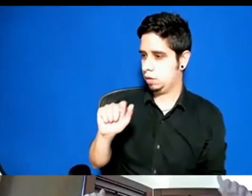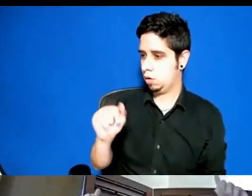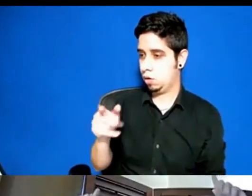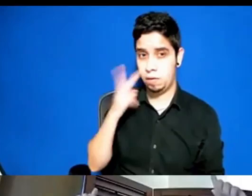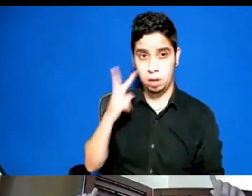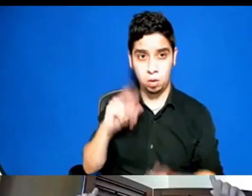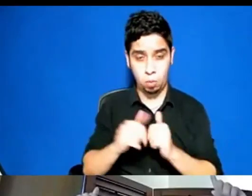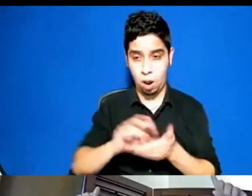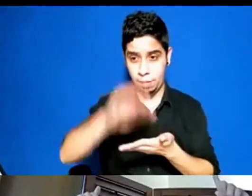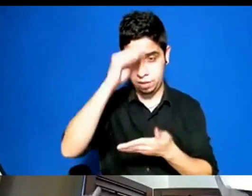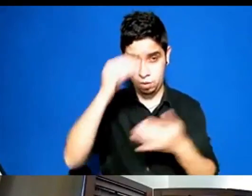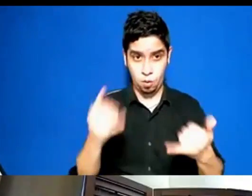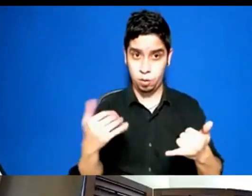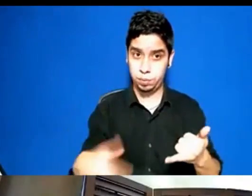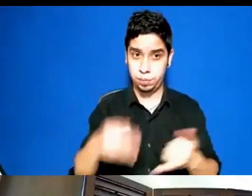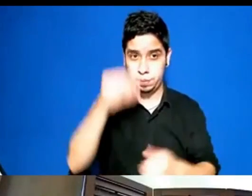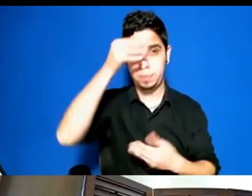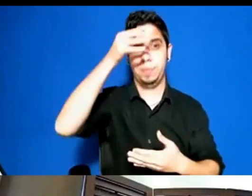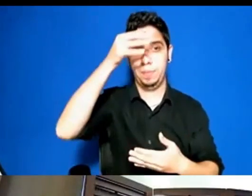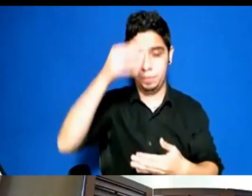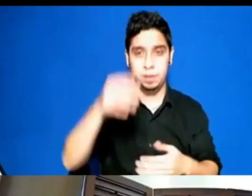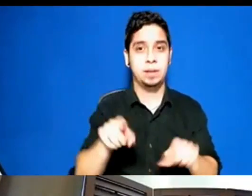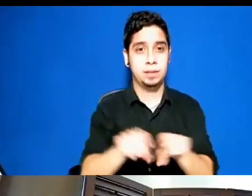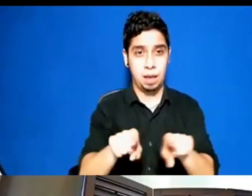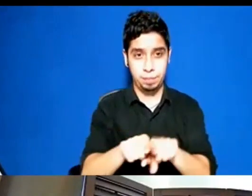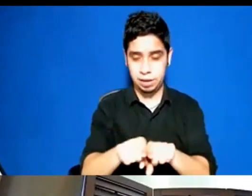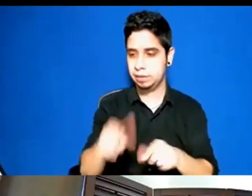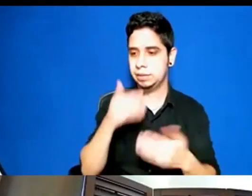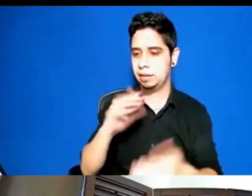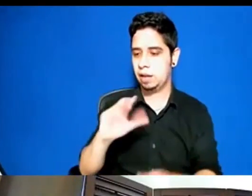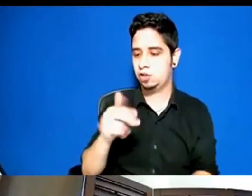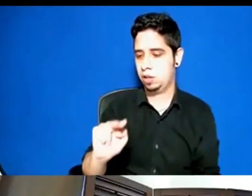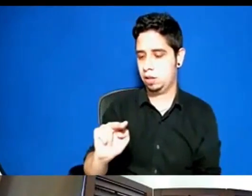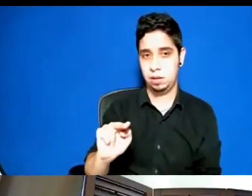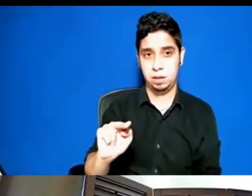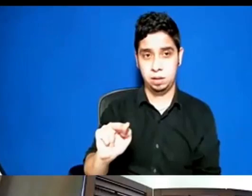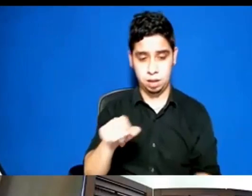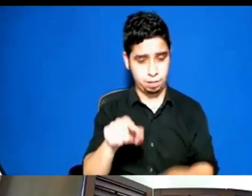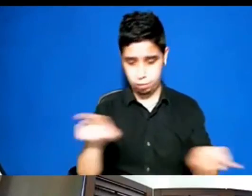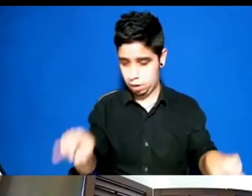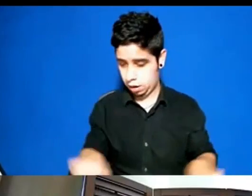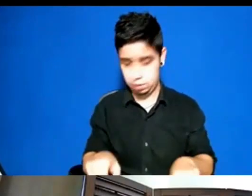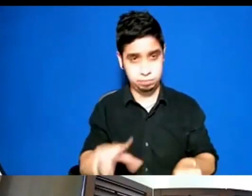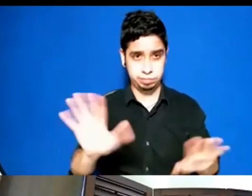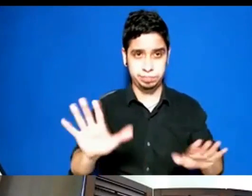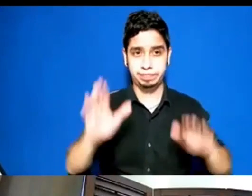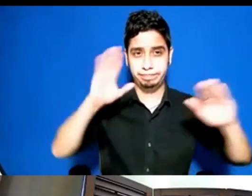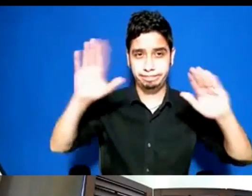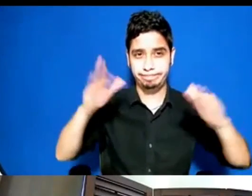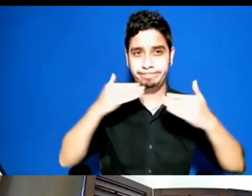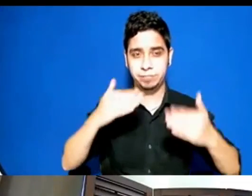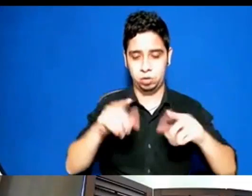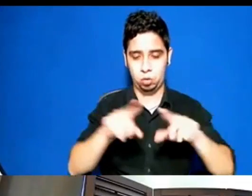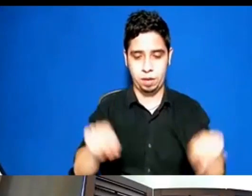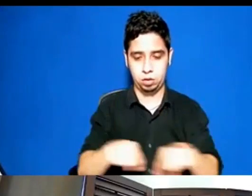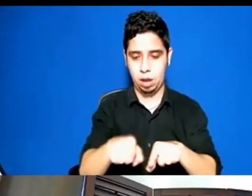has aprendido hoy, muchacho. Y gracias a Chena Martínez, donde quiera esté. No, no sé, por ahí anda. Donde esté el cuadrito de esta fusión,